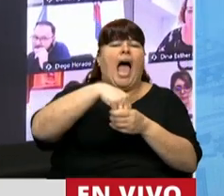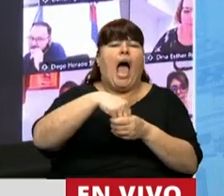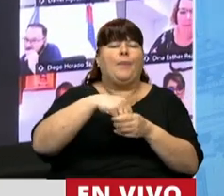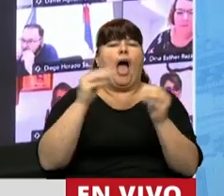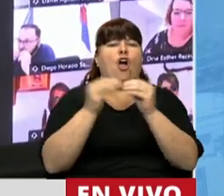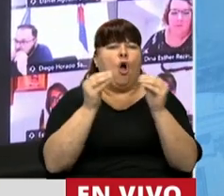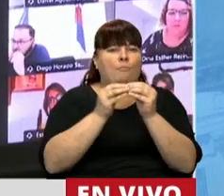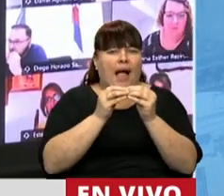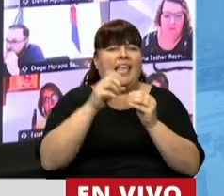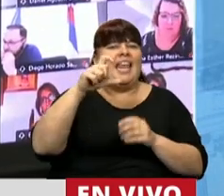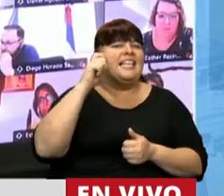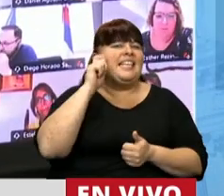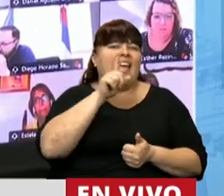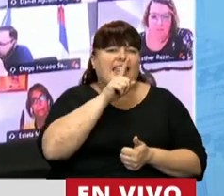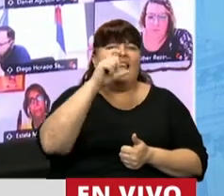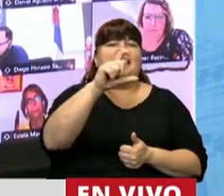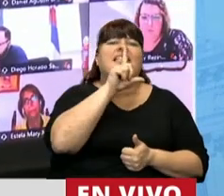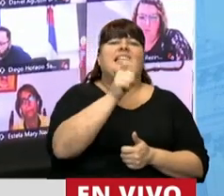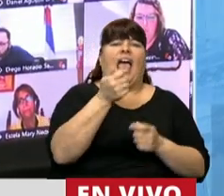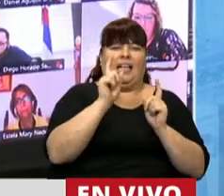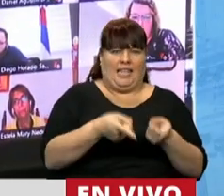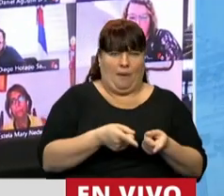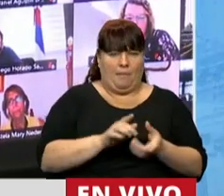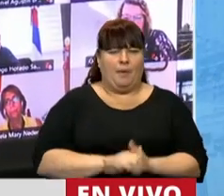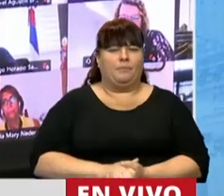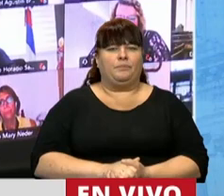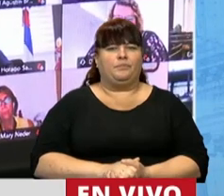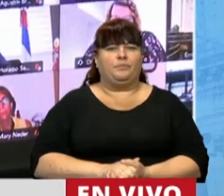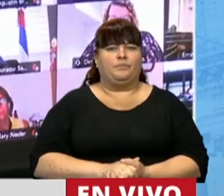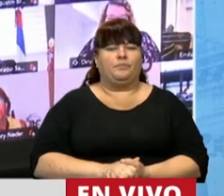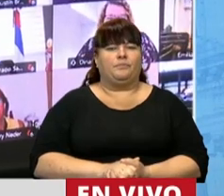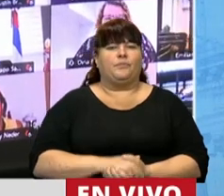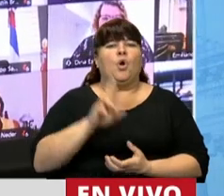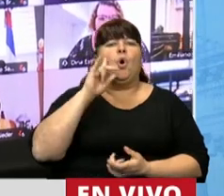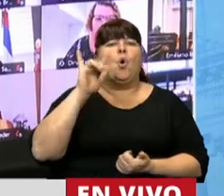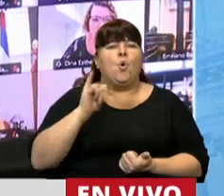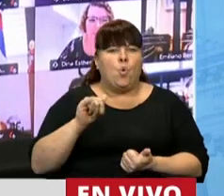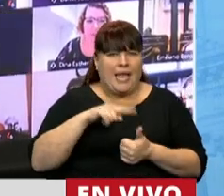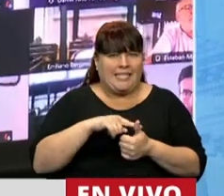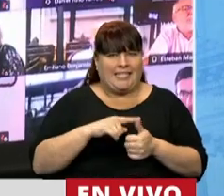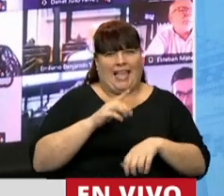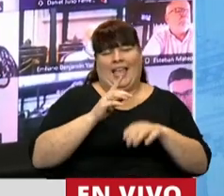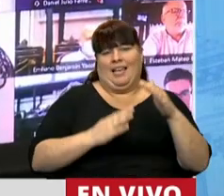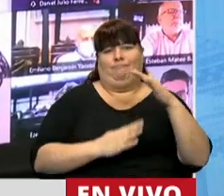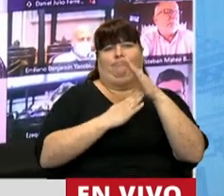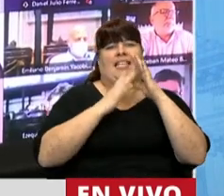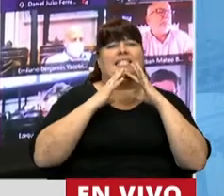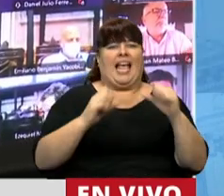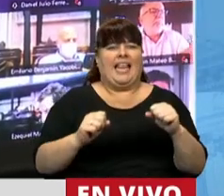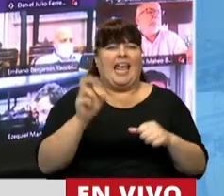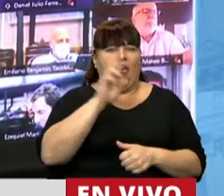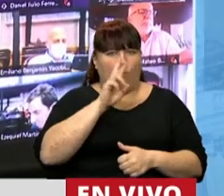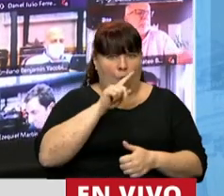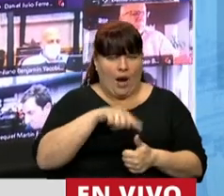por compañeras de la CGT y de la CTA. Noé Ruiz, titular de la Secretaría de